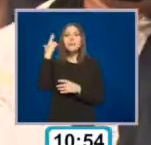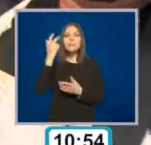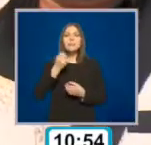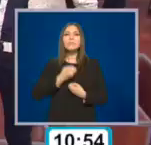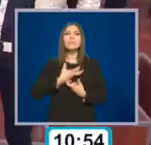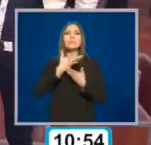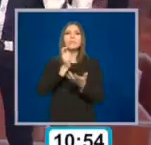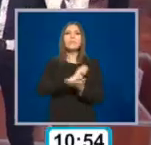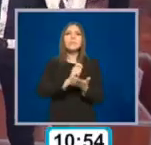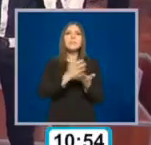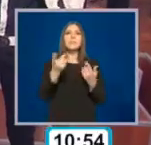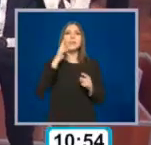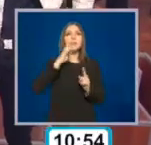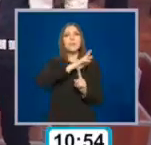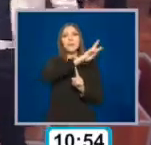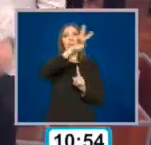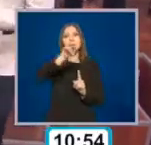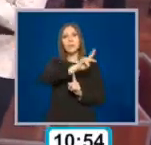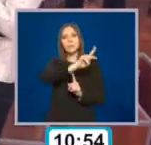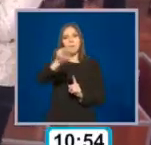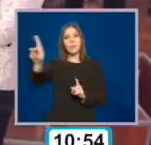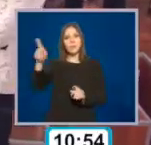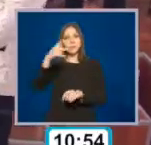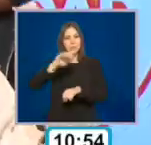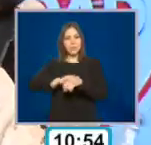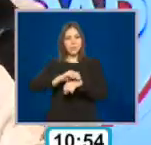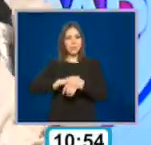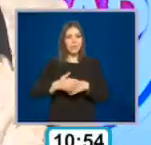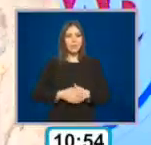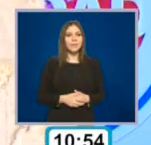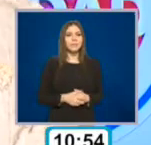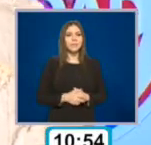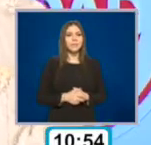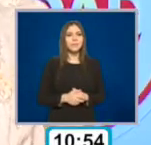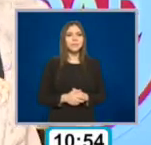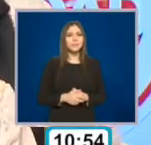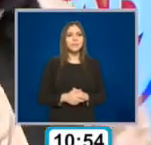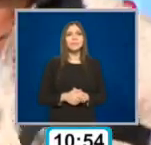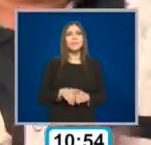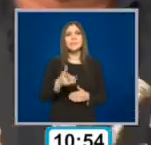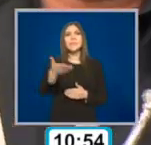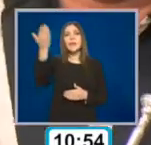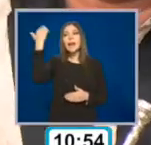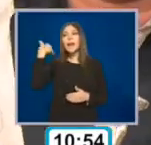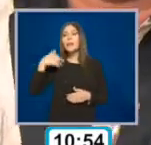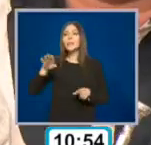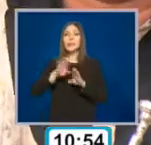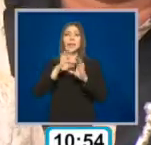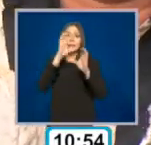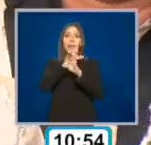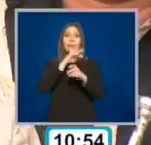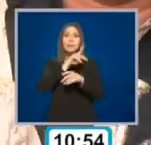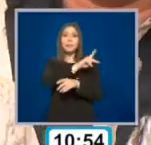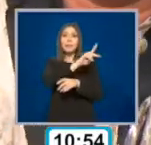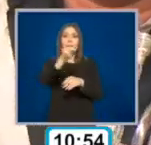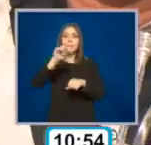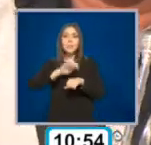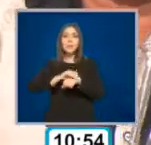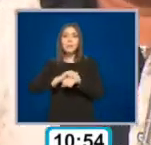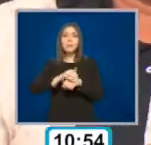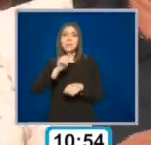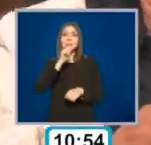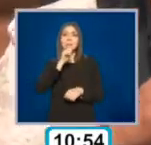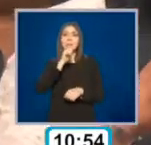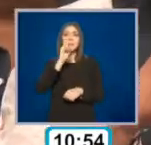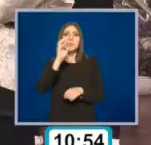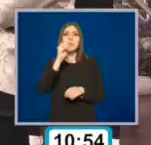borrachales, porque son Ya borrachales. ves que se hizo el show, ¿va? Ajá. Y antes del show, pues, los compañeros pues no se llenaron, pues nos fuimos